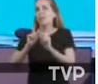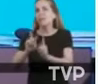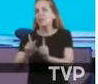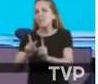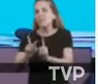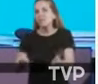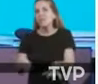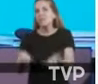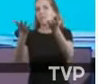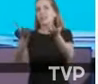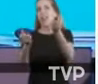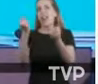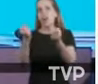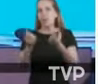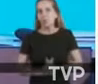sostenibilidad.